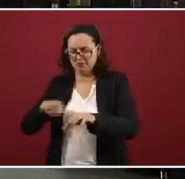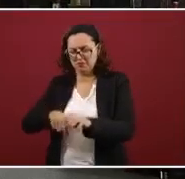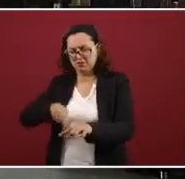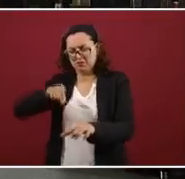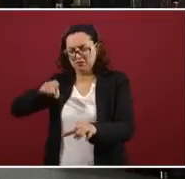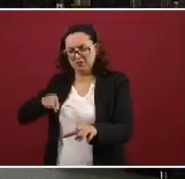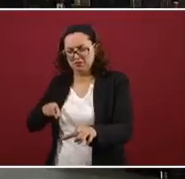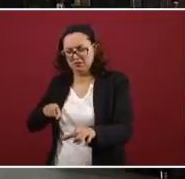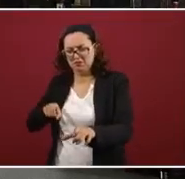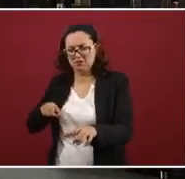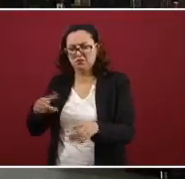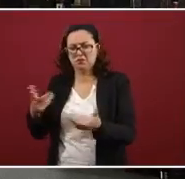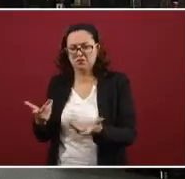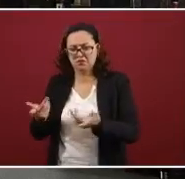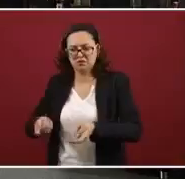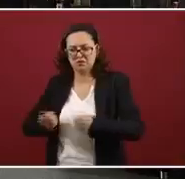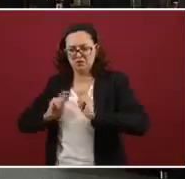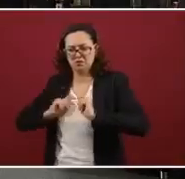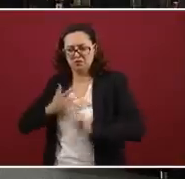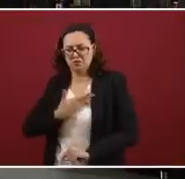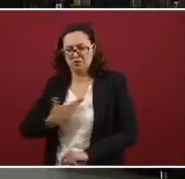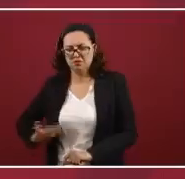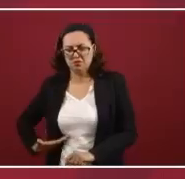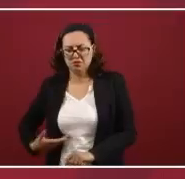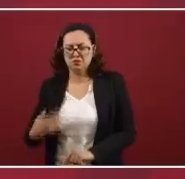por estar ocupando este cargo,